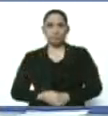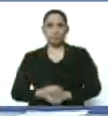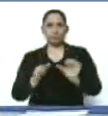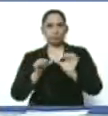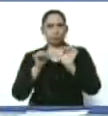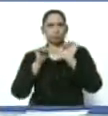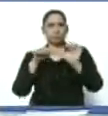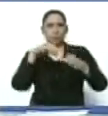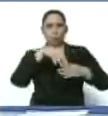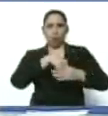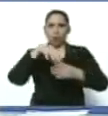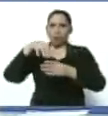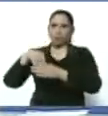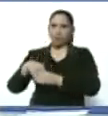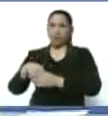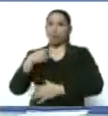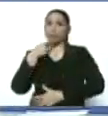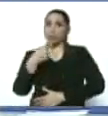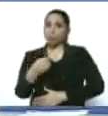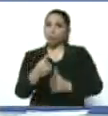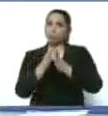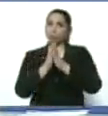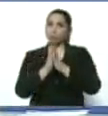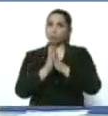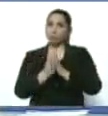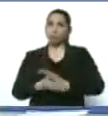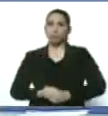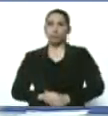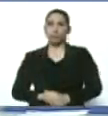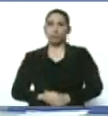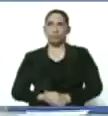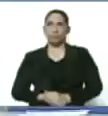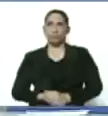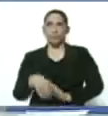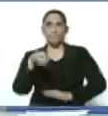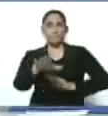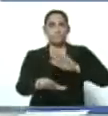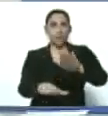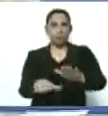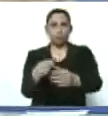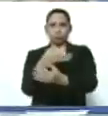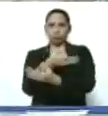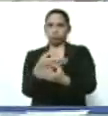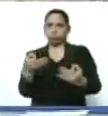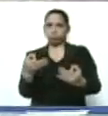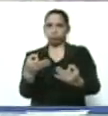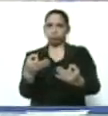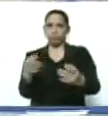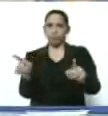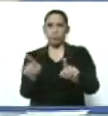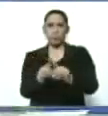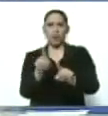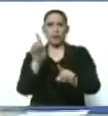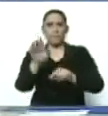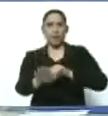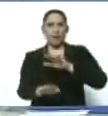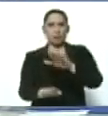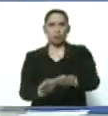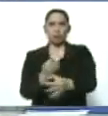Mantengamos la cuarentena, se los digo. Es el paso correcto. Así como fue el paso